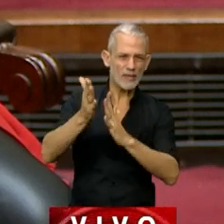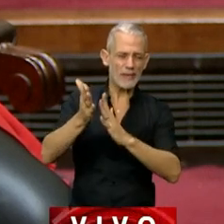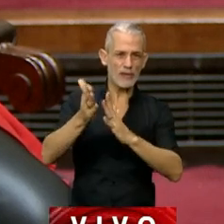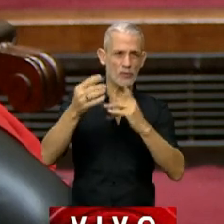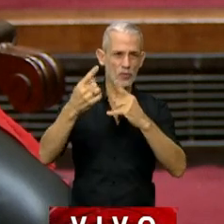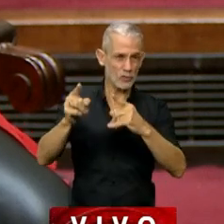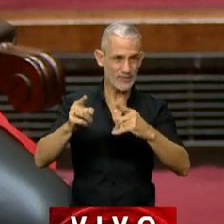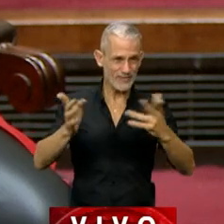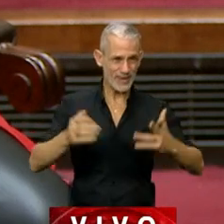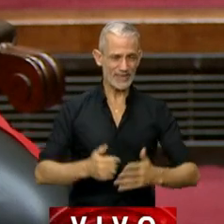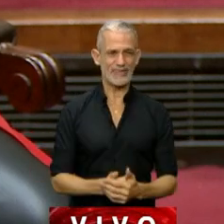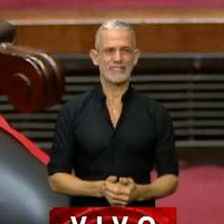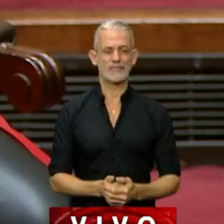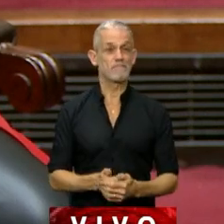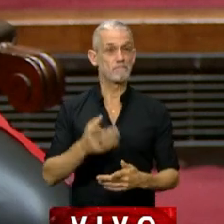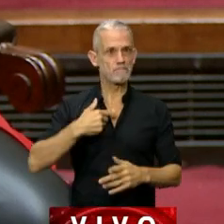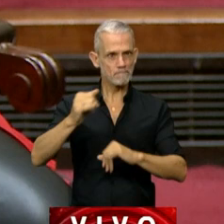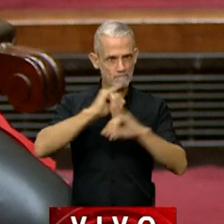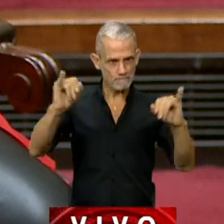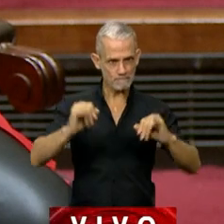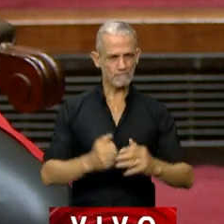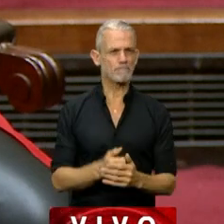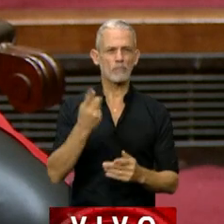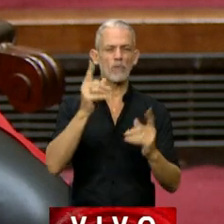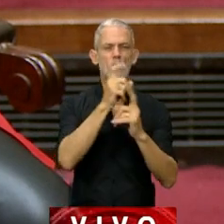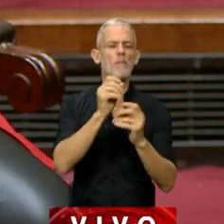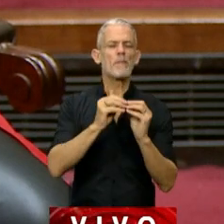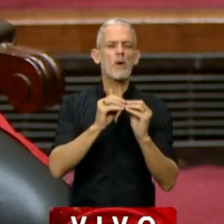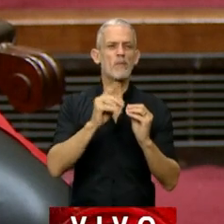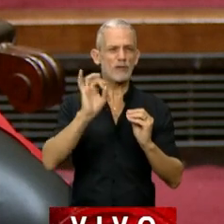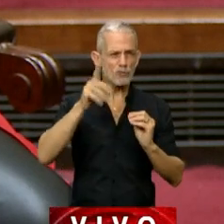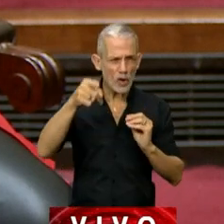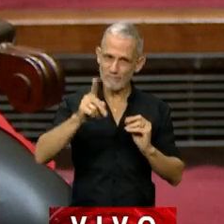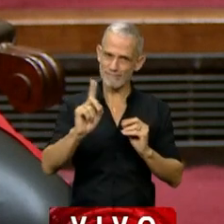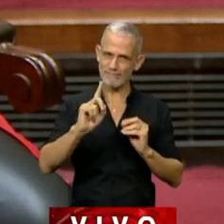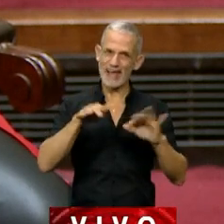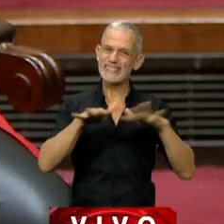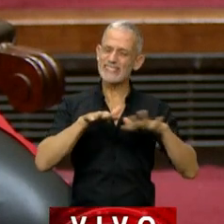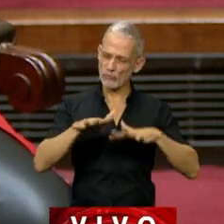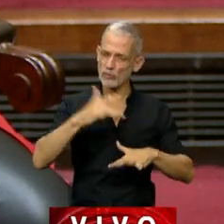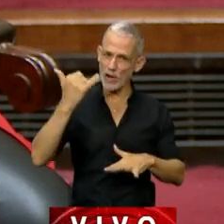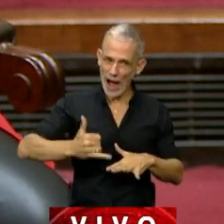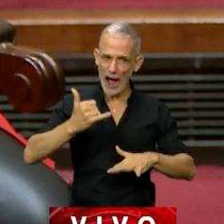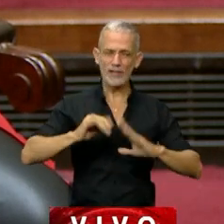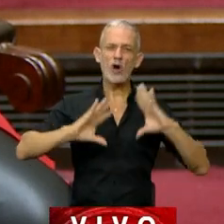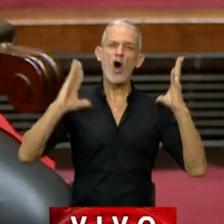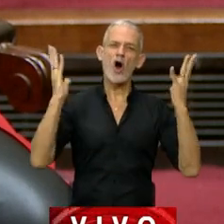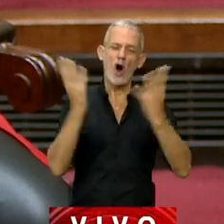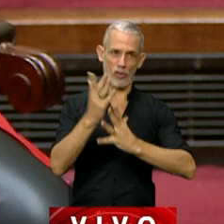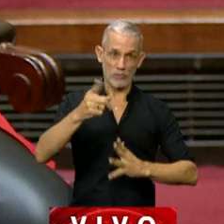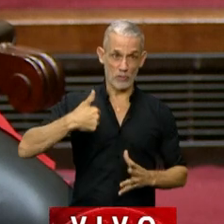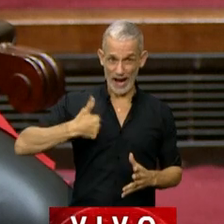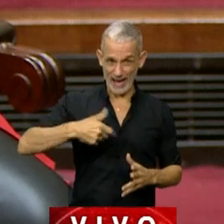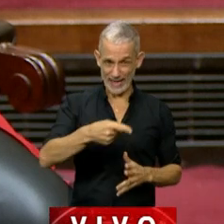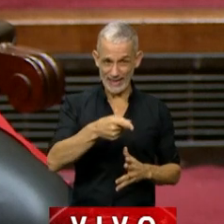tratamientos. Les decía que no es un problema solamente de esto. Tenemos una situación que es mundial, pero que en nuestro